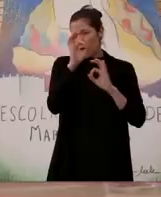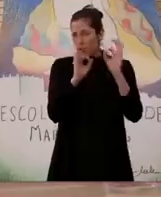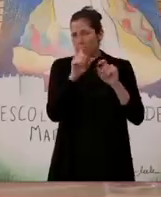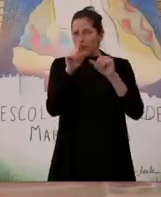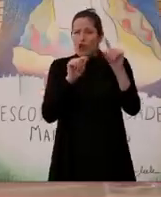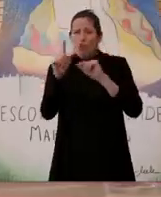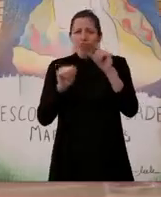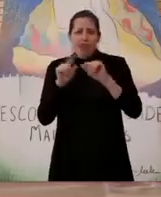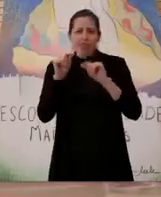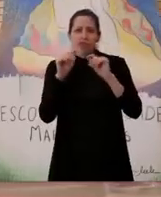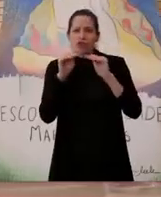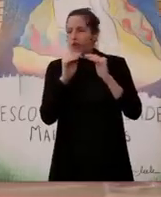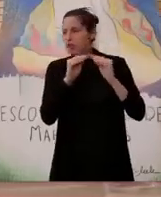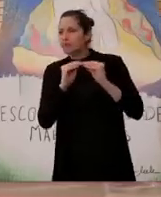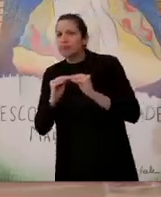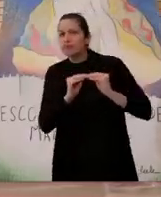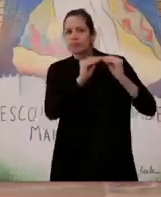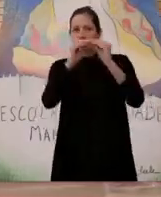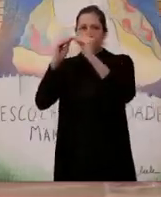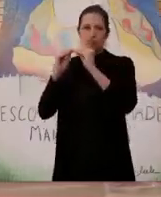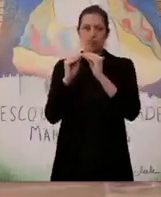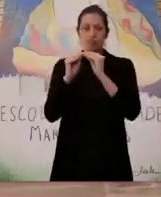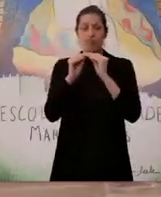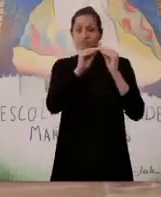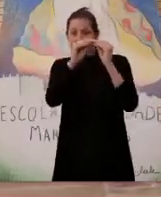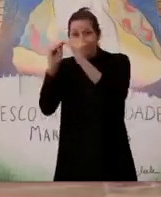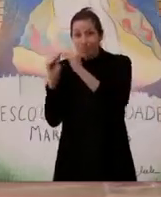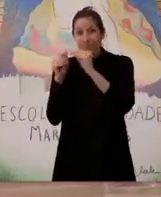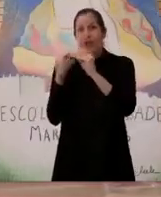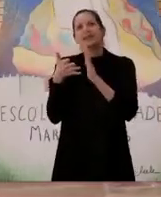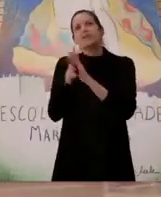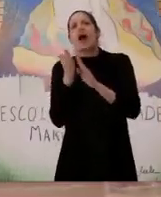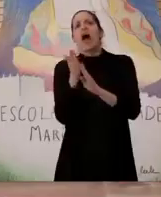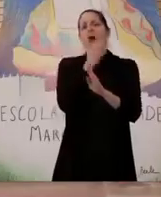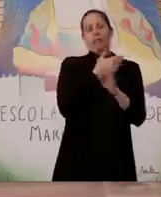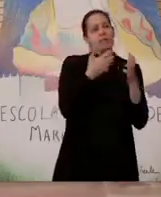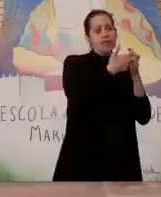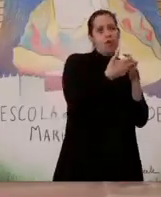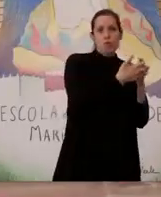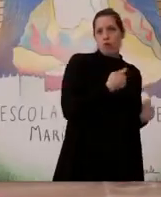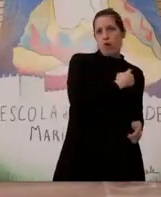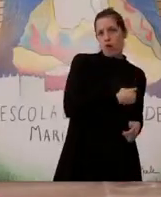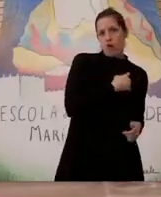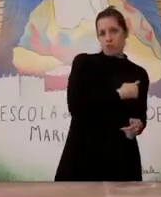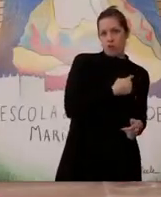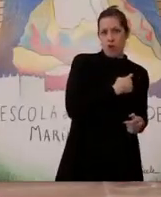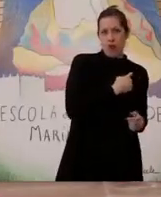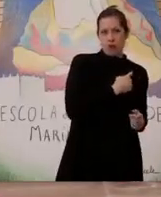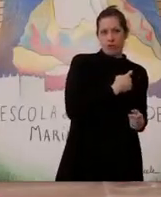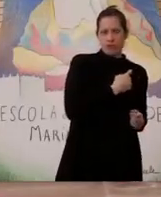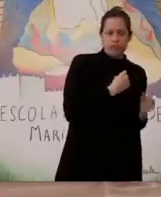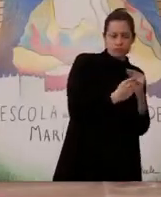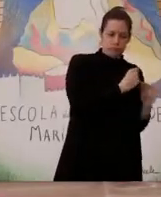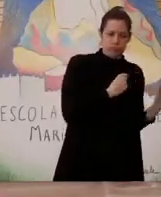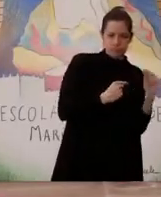eso es un trabajo previo improba unas comisiones unas comisiones Es verdad que Santiago un coello muy especial cuando estuve